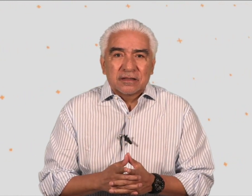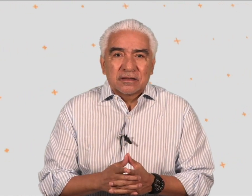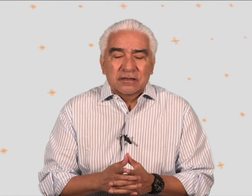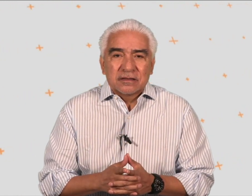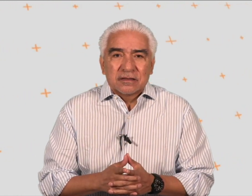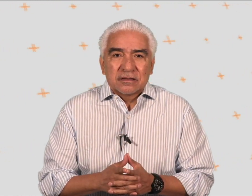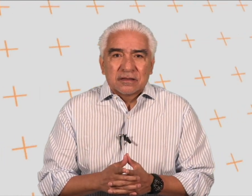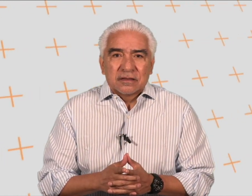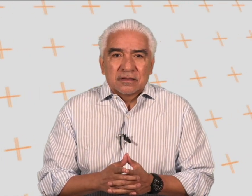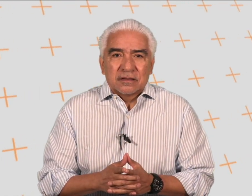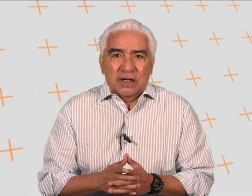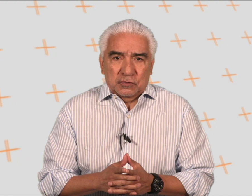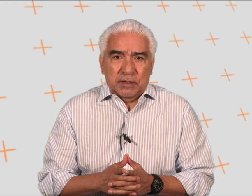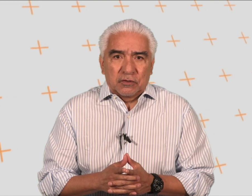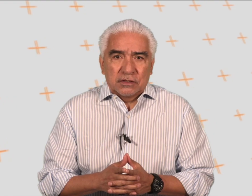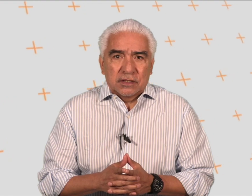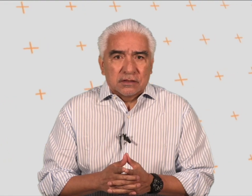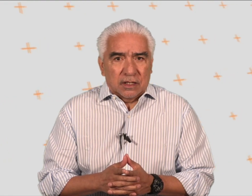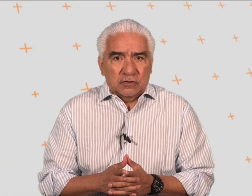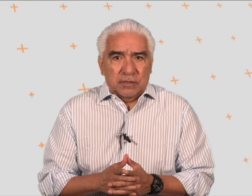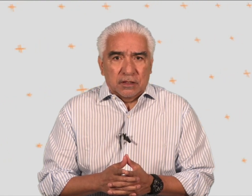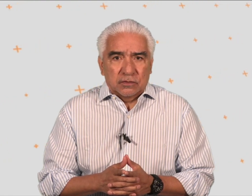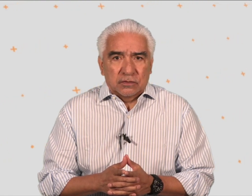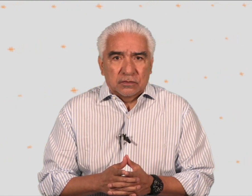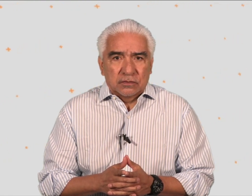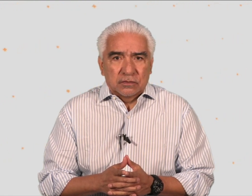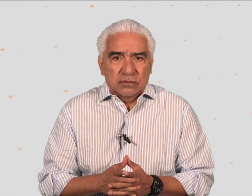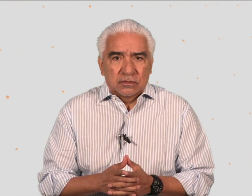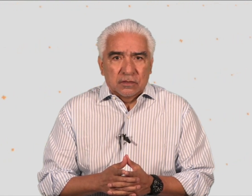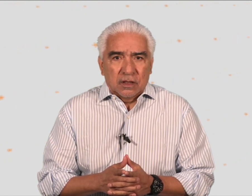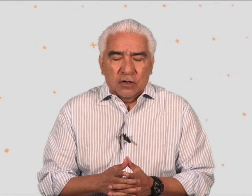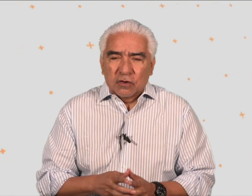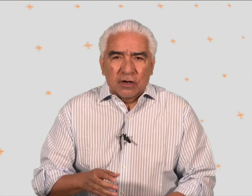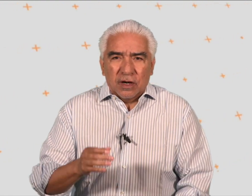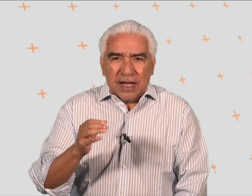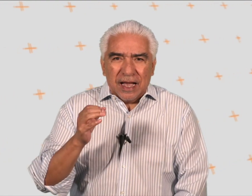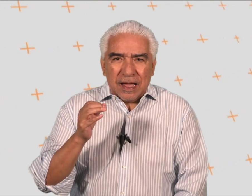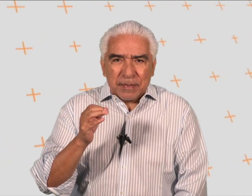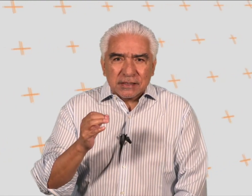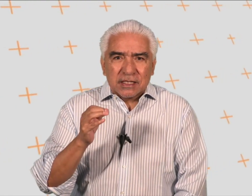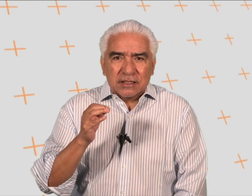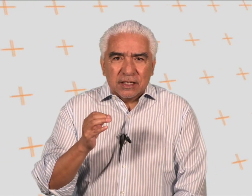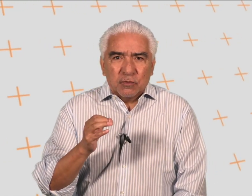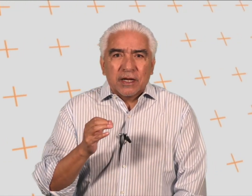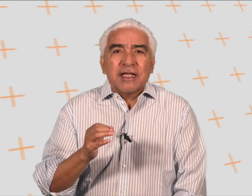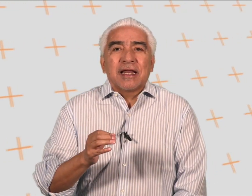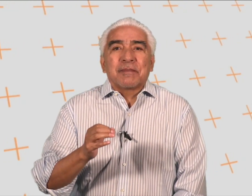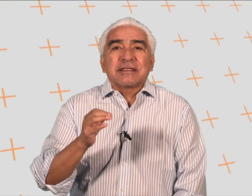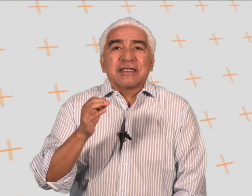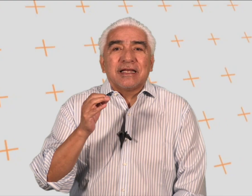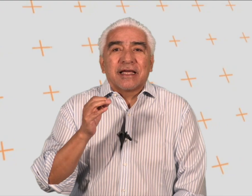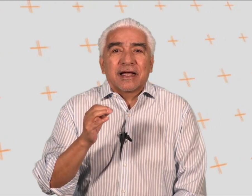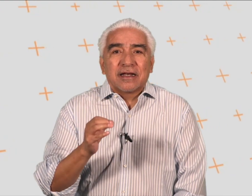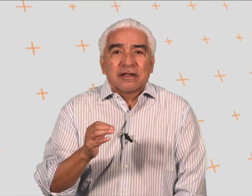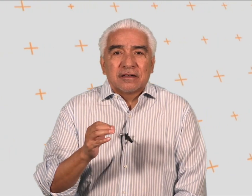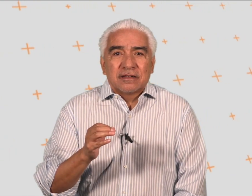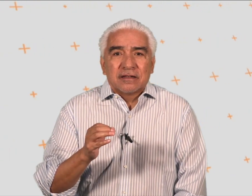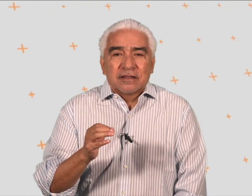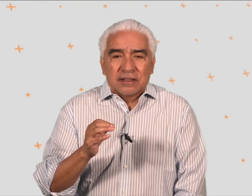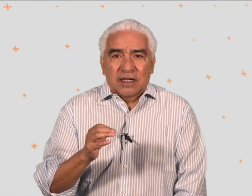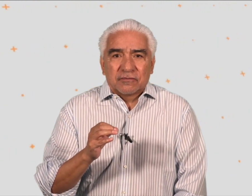perseguir a los periodistas y a los medios con la más antigua y la más